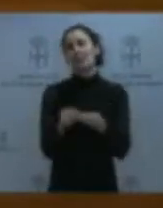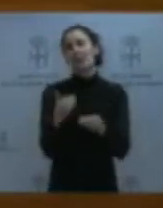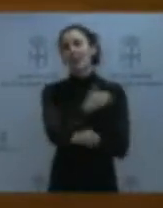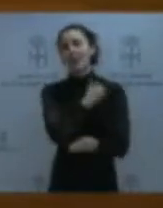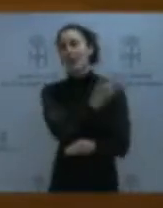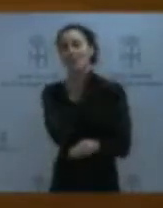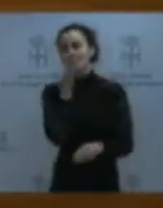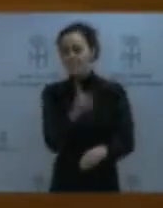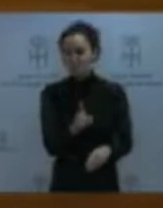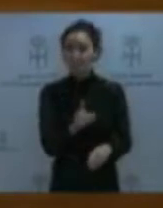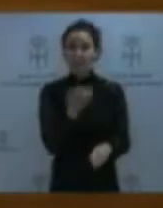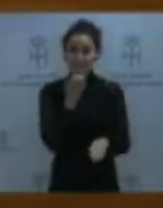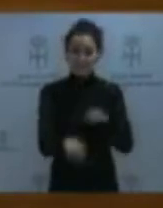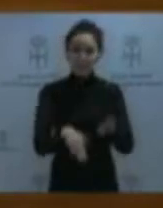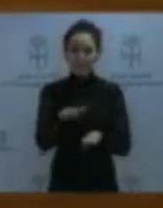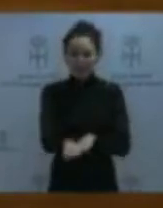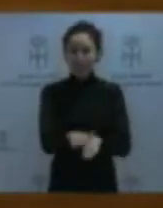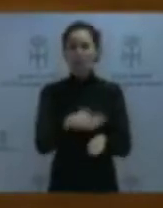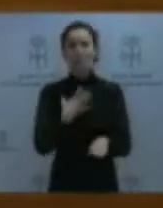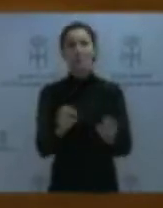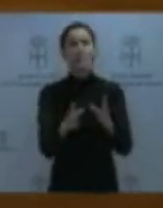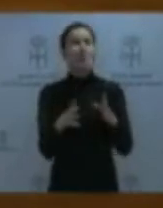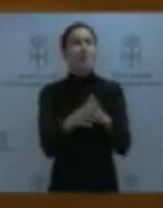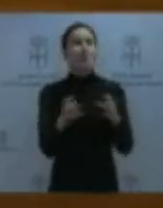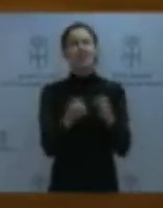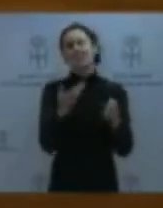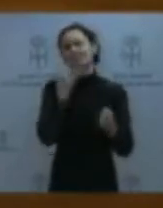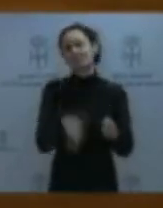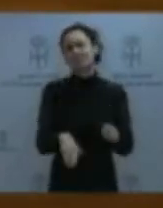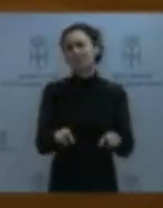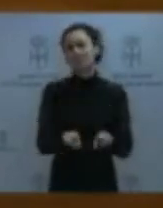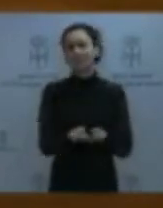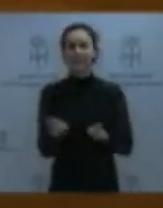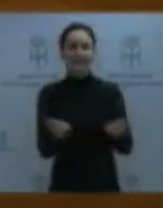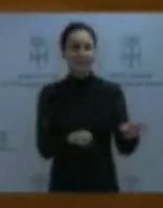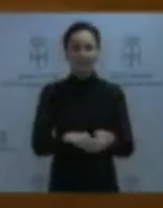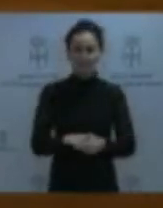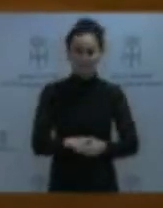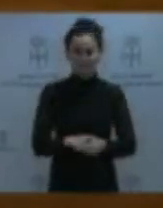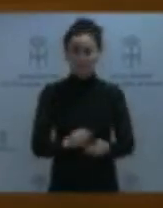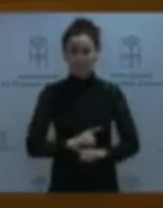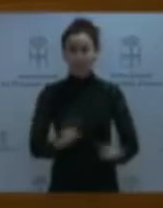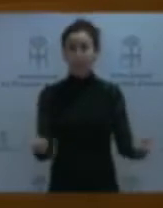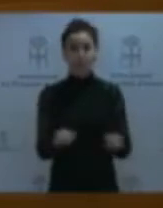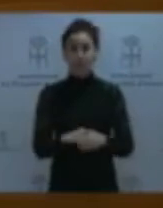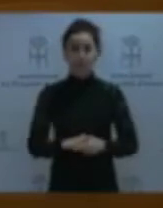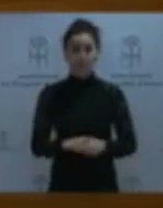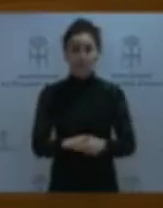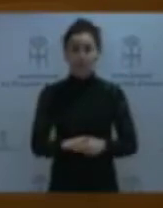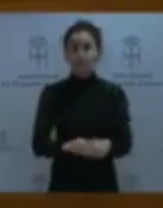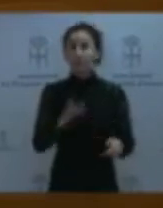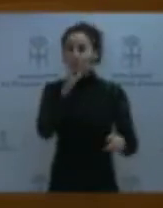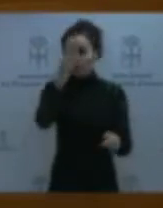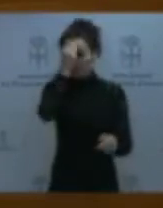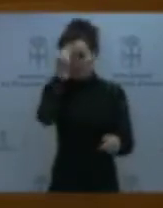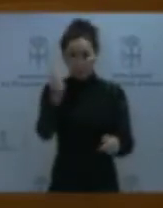ustedes dan ese paso, quizás no lo hagan con demasiado entusiasmo, quizás nos rían de lado a lado, nosotros tampoco necesariamente, pero no olviden que nuestro